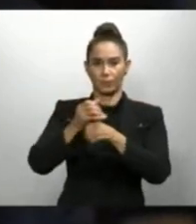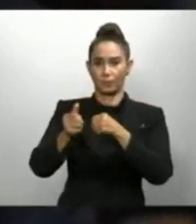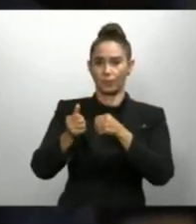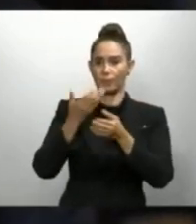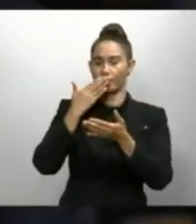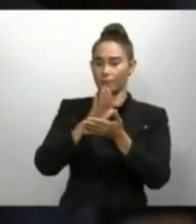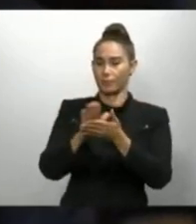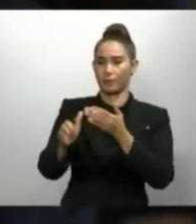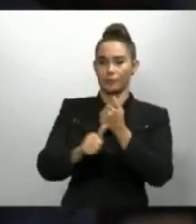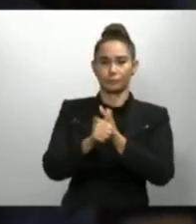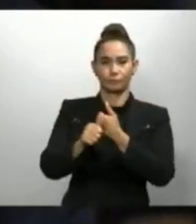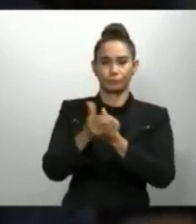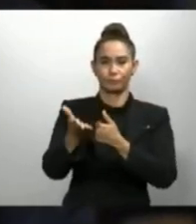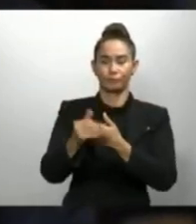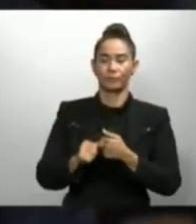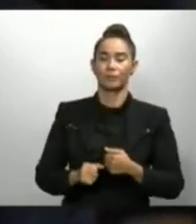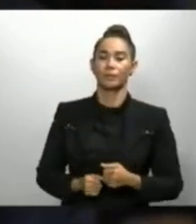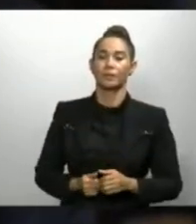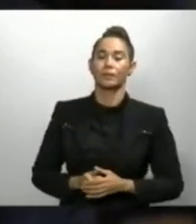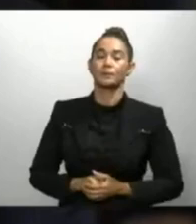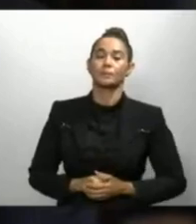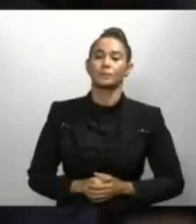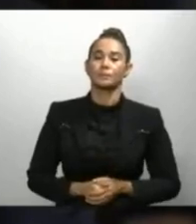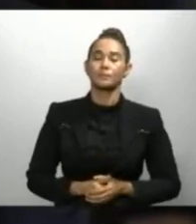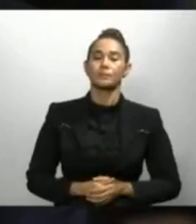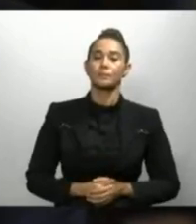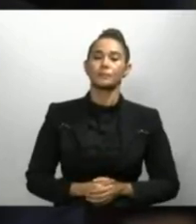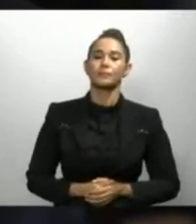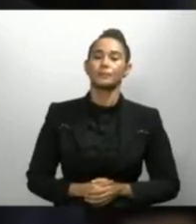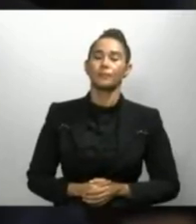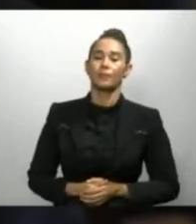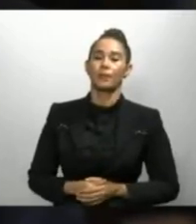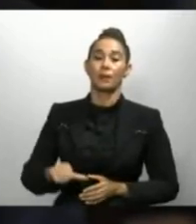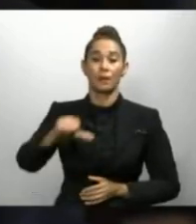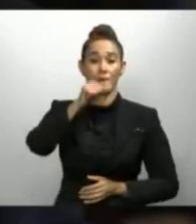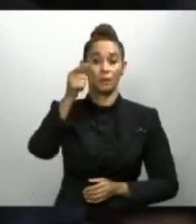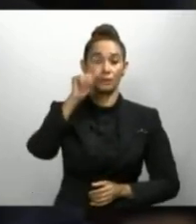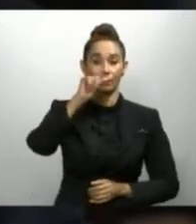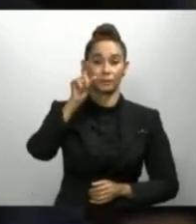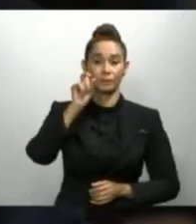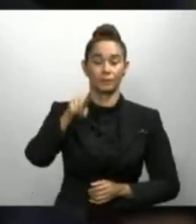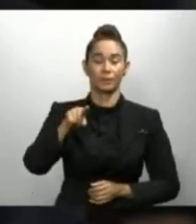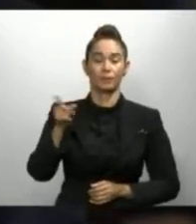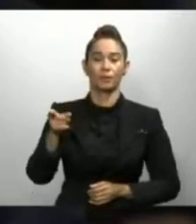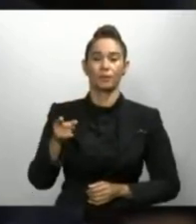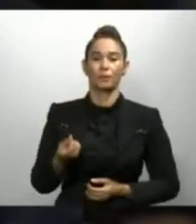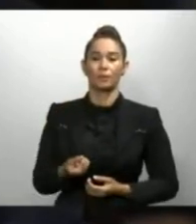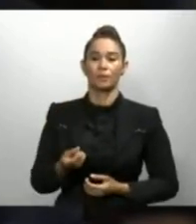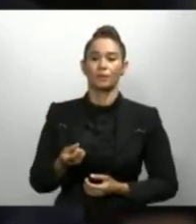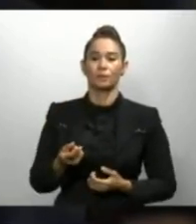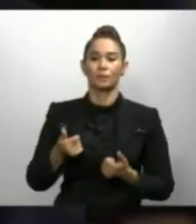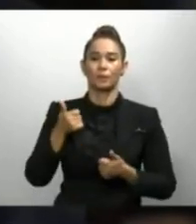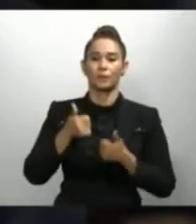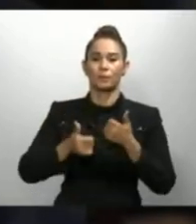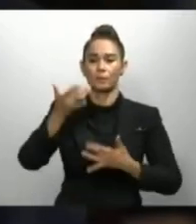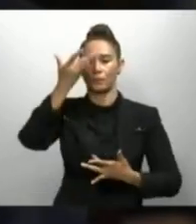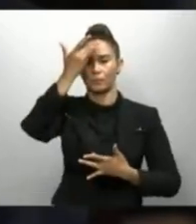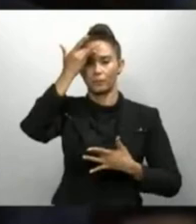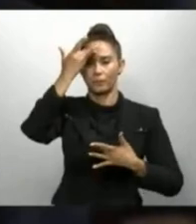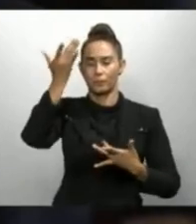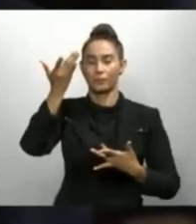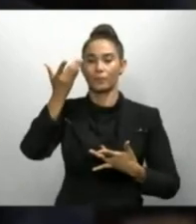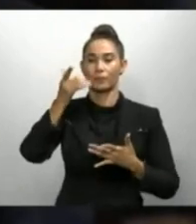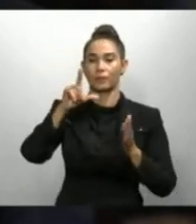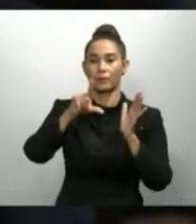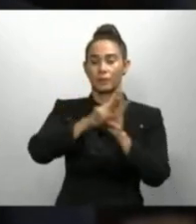la actualidad. Y lo último que usted pregunta sobre las consecuencias es la